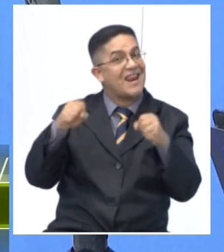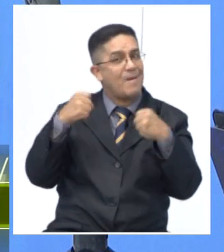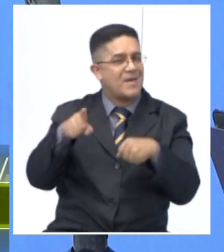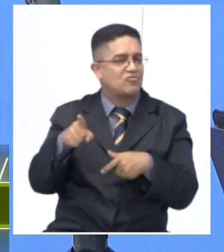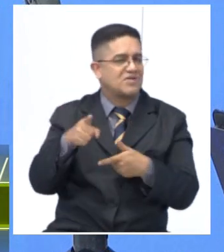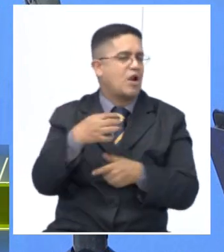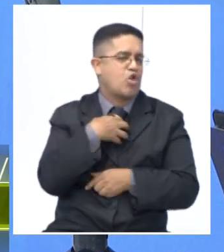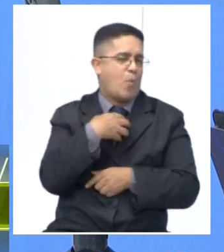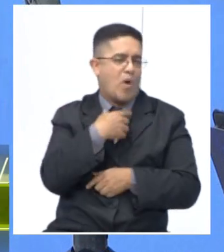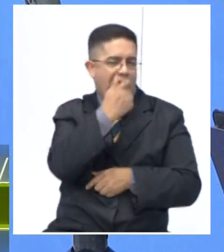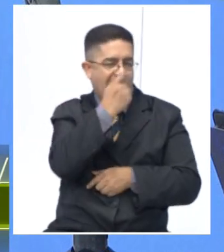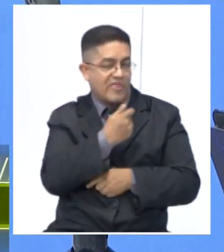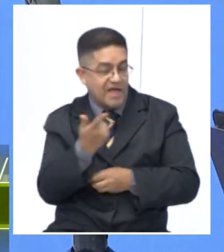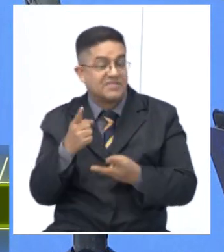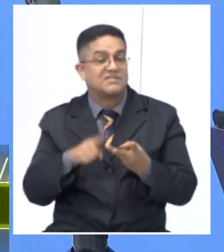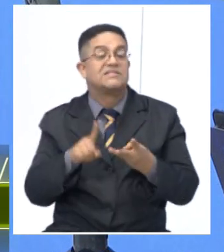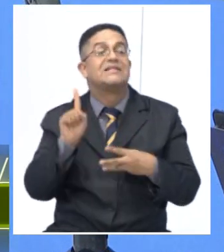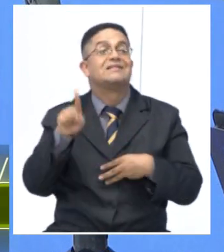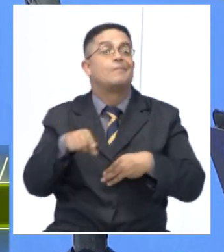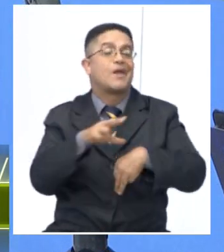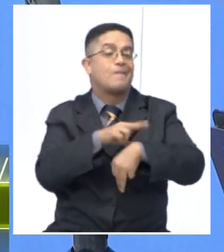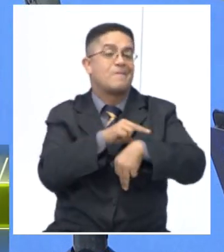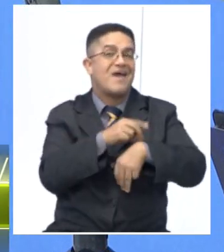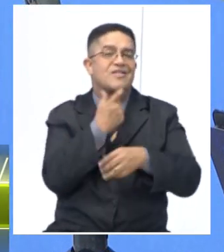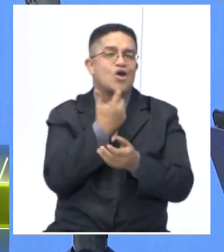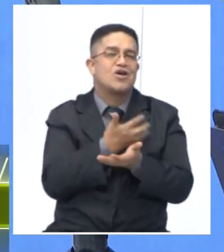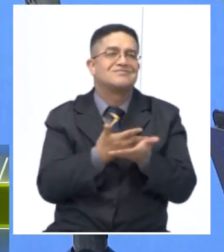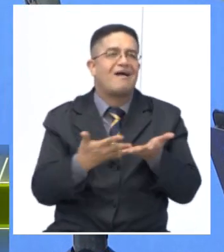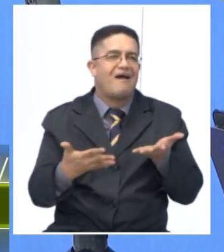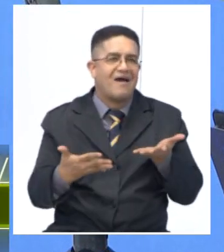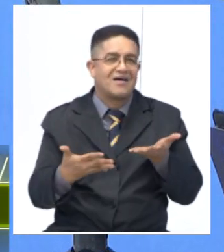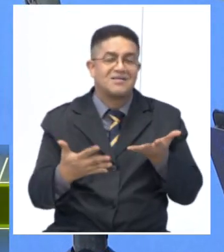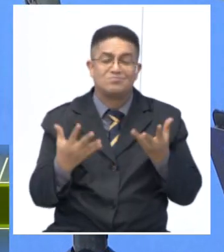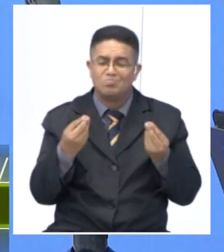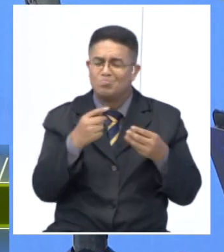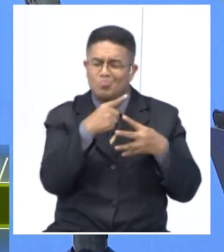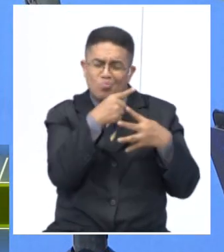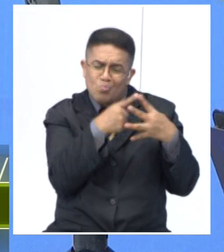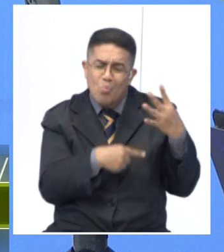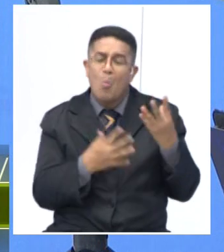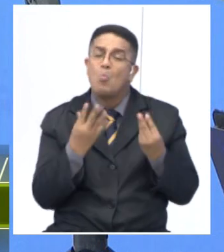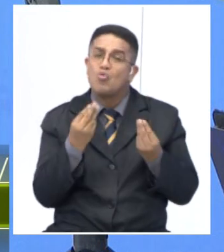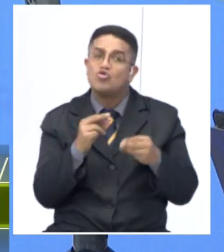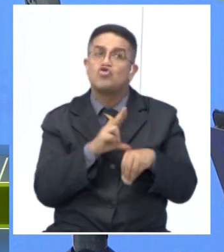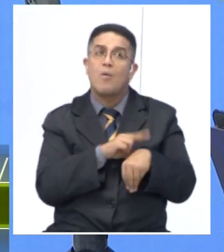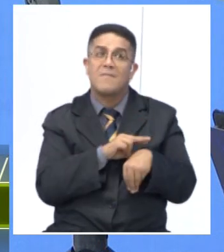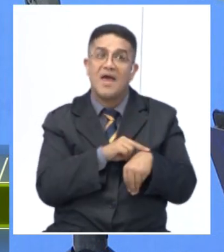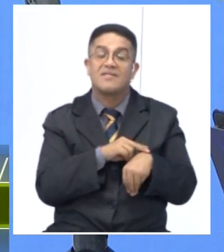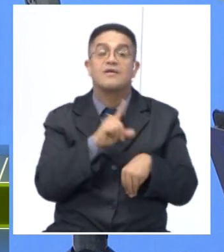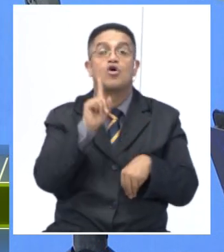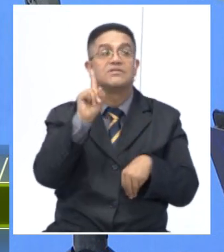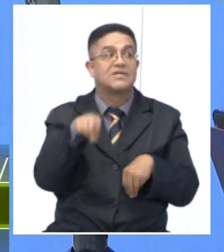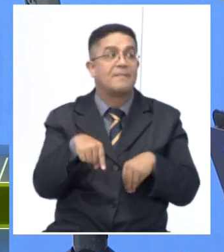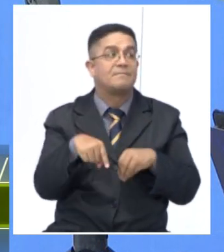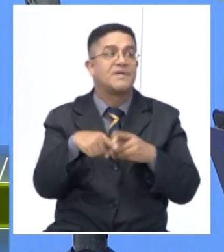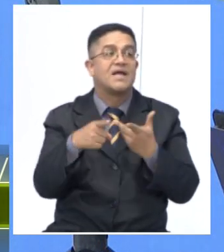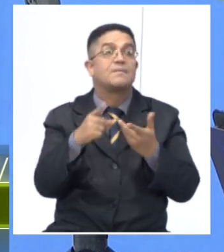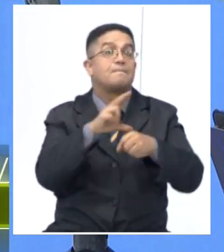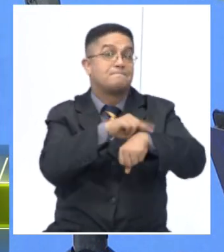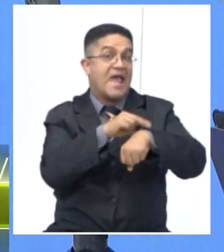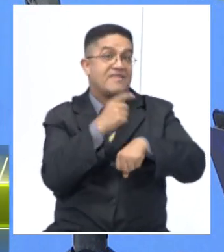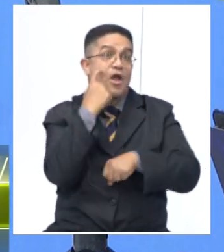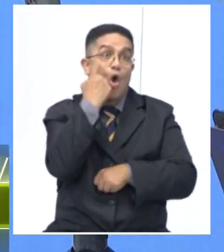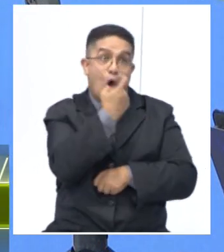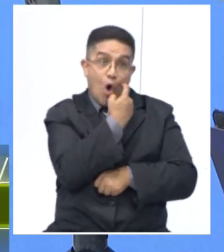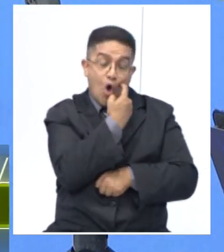importancia, es el endocrino, es el hematólogo, son una variedad de médicos, hasta la parte de oftalmología. Por supuesto. Tienen que ver estos